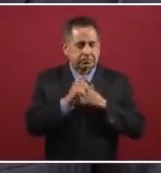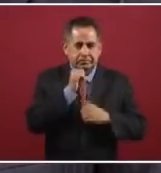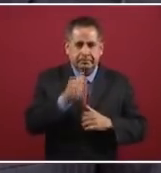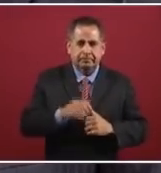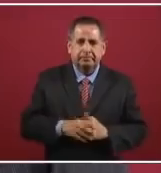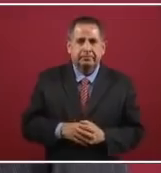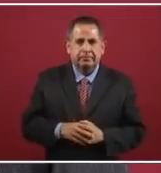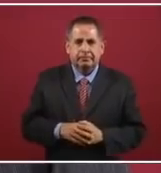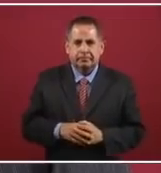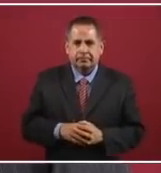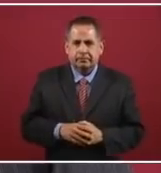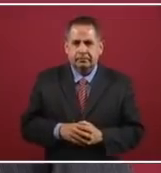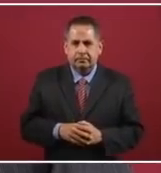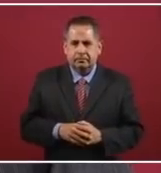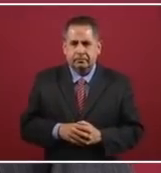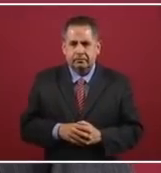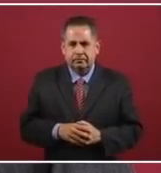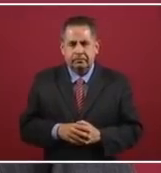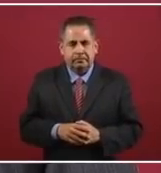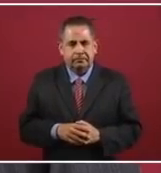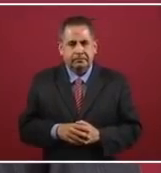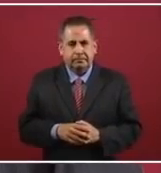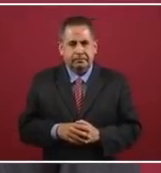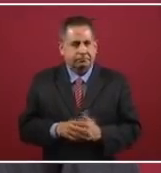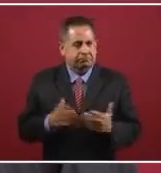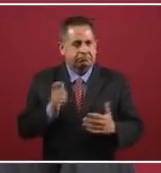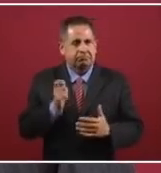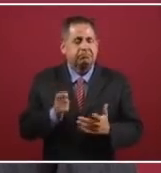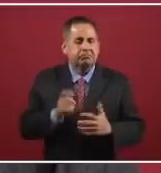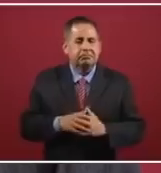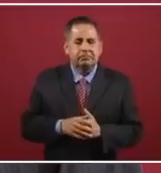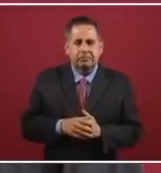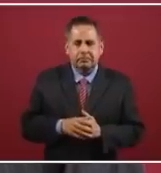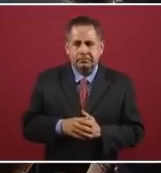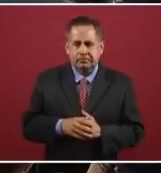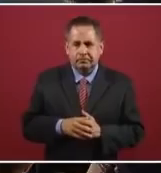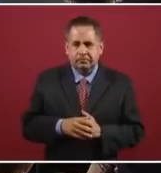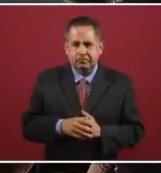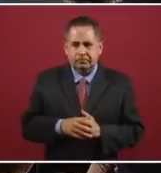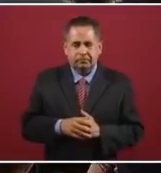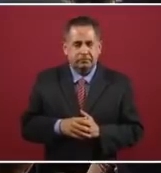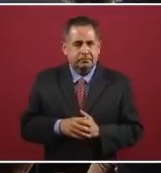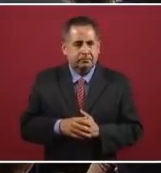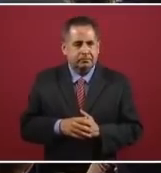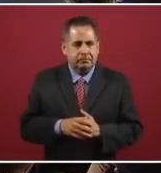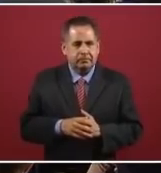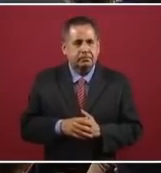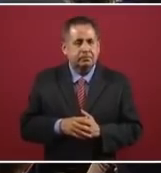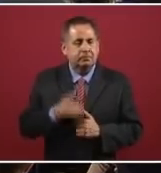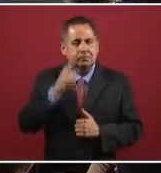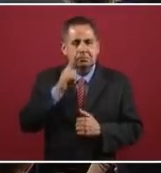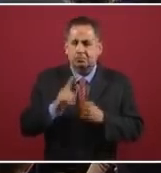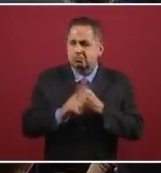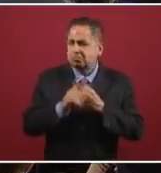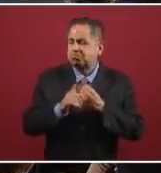Pues no han llamado a la violencia,